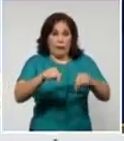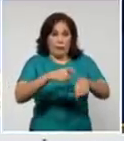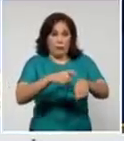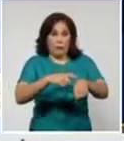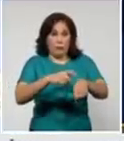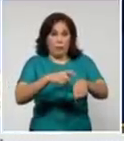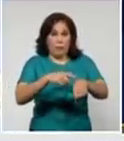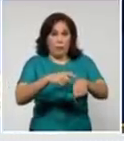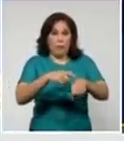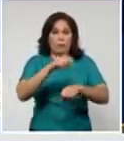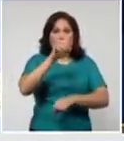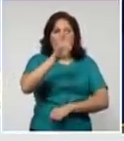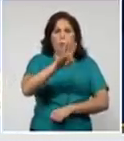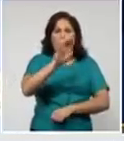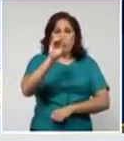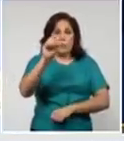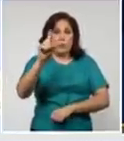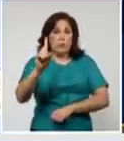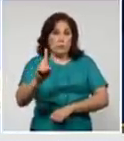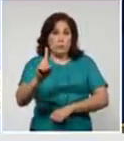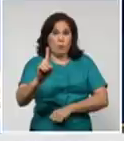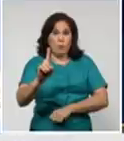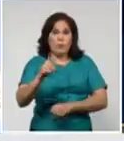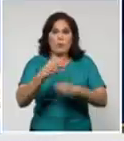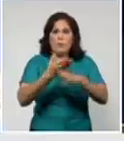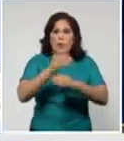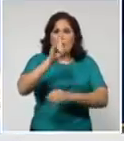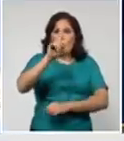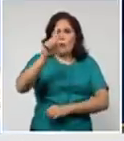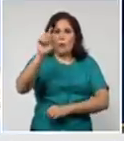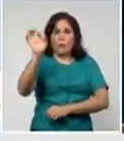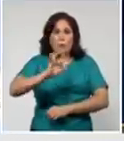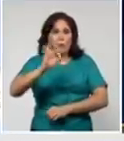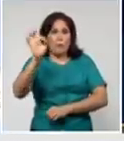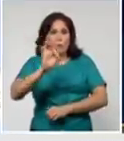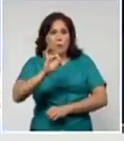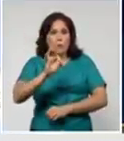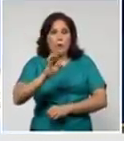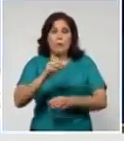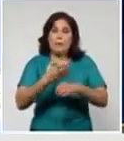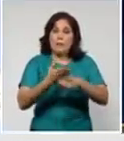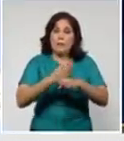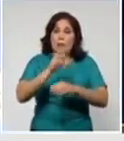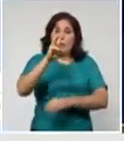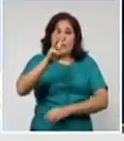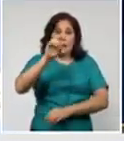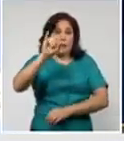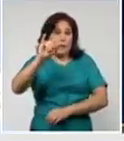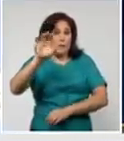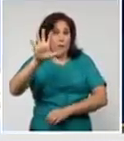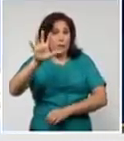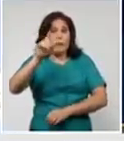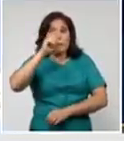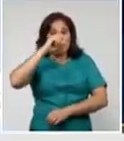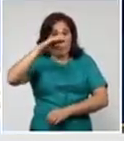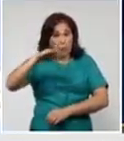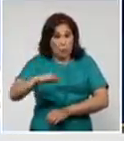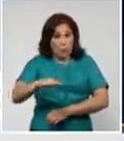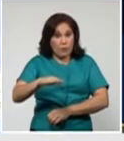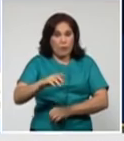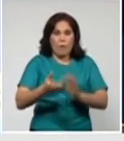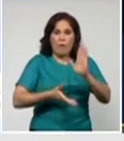esos 401, el 91%, o sea, 365 niños, pues se encuentran de